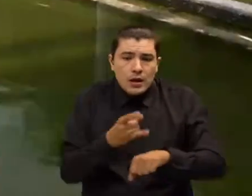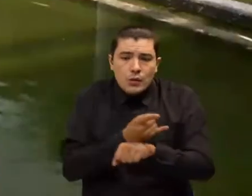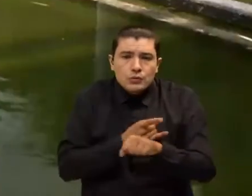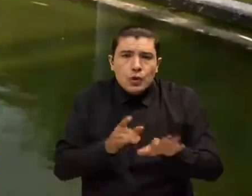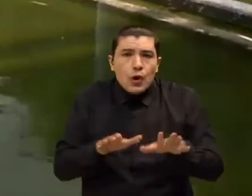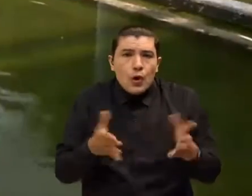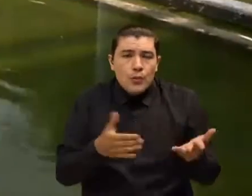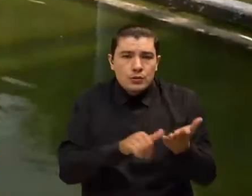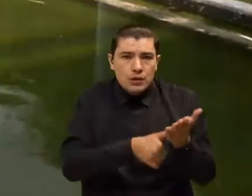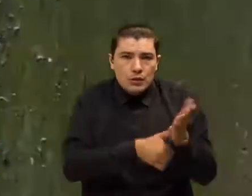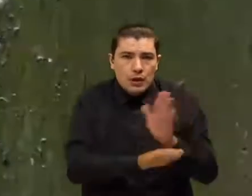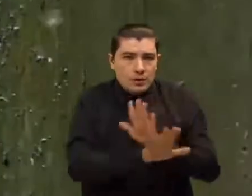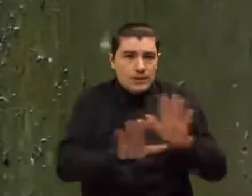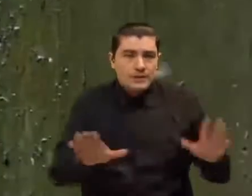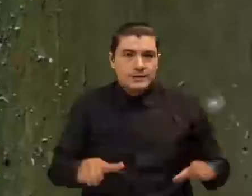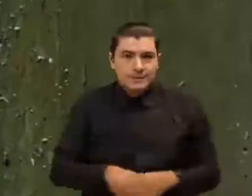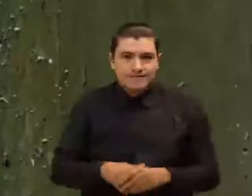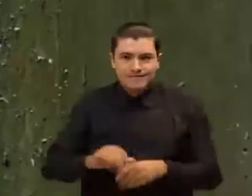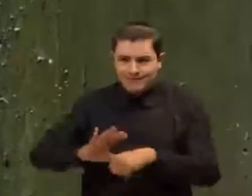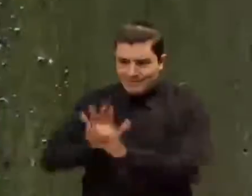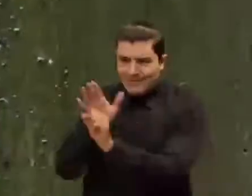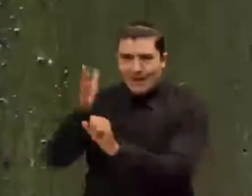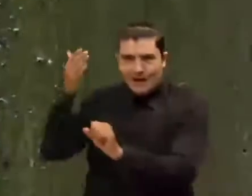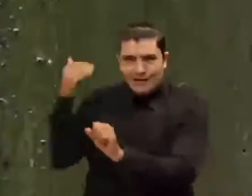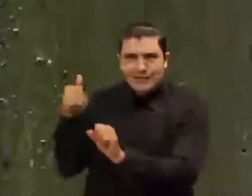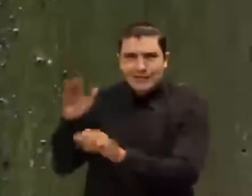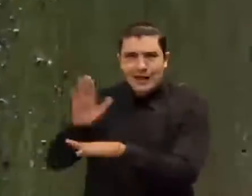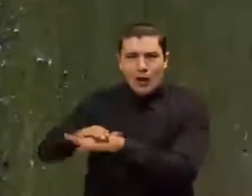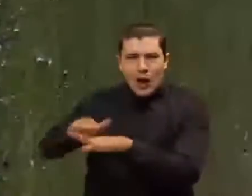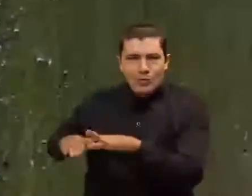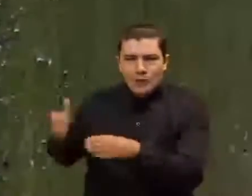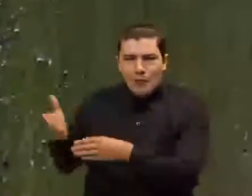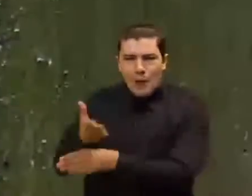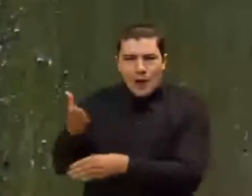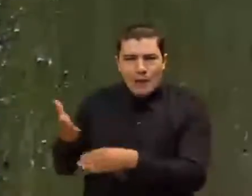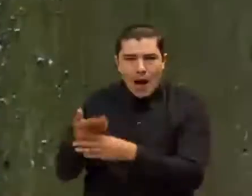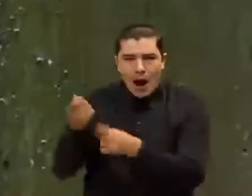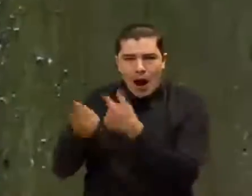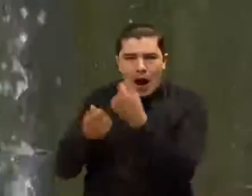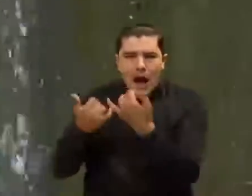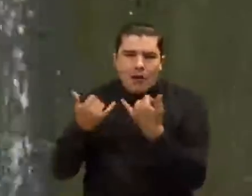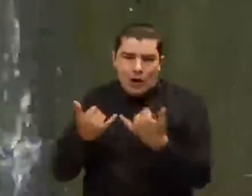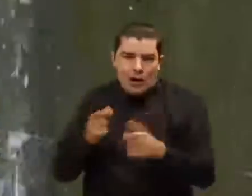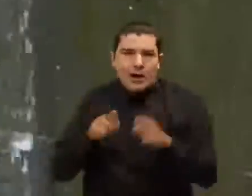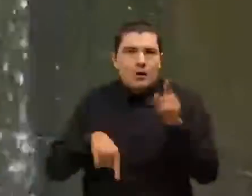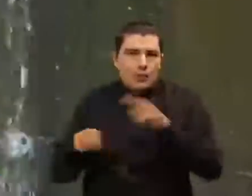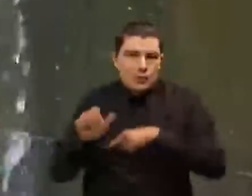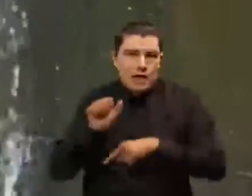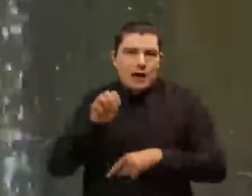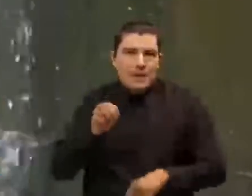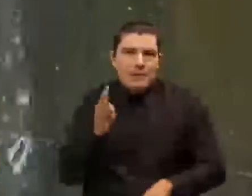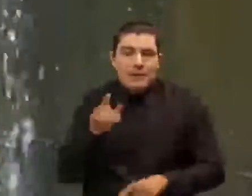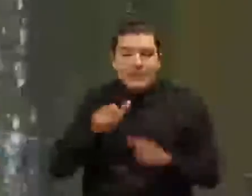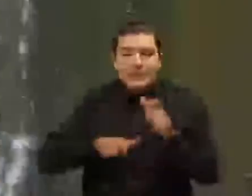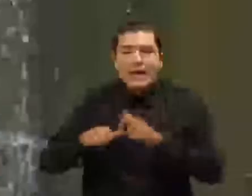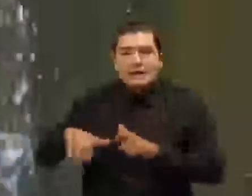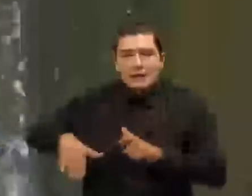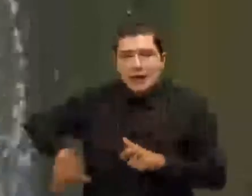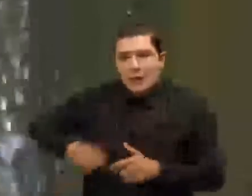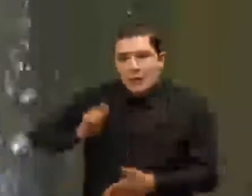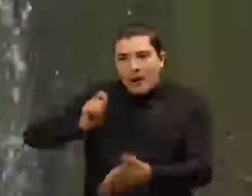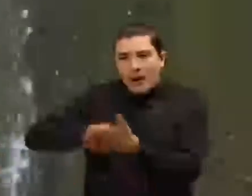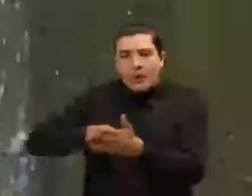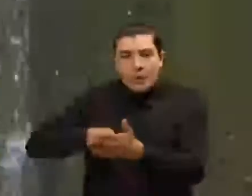cédulas la pandemia y sus efectos económicos son la causa de los morosos del servicio del acueducto la cartera ha